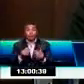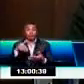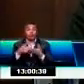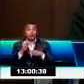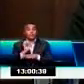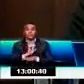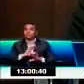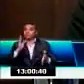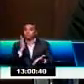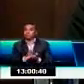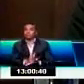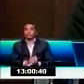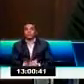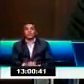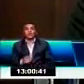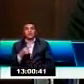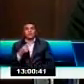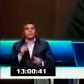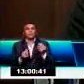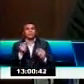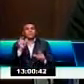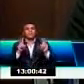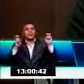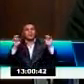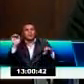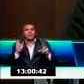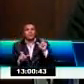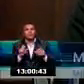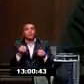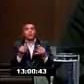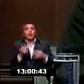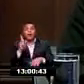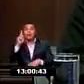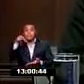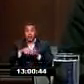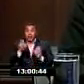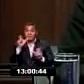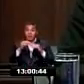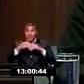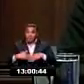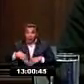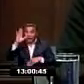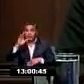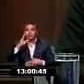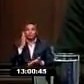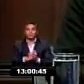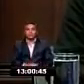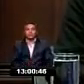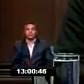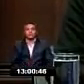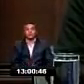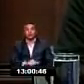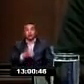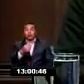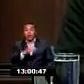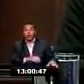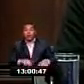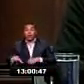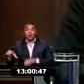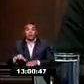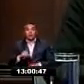Y eventos masivos son aquellos que tienen más de 1000 personas. Hay eventos que son masivos y que